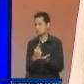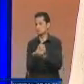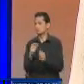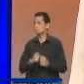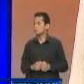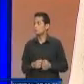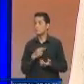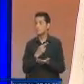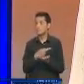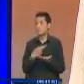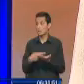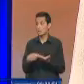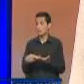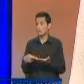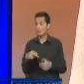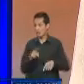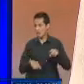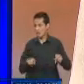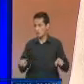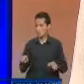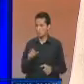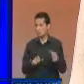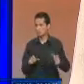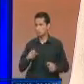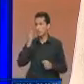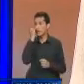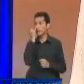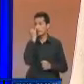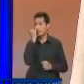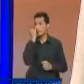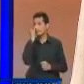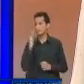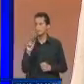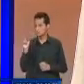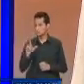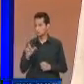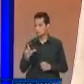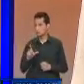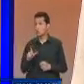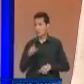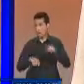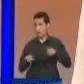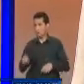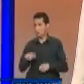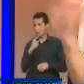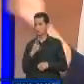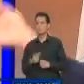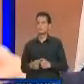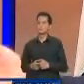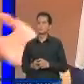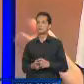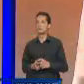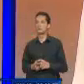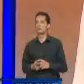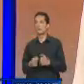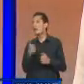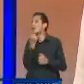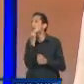una reunión con algunos dirigentes indígenas. Hay algunos medios que lo han llamado